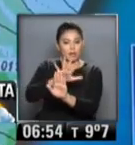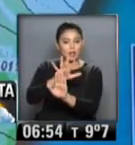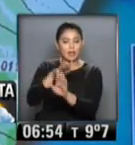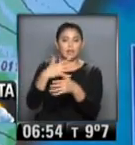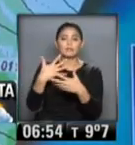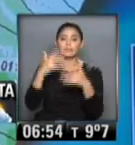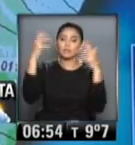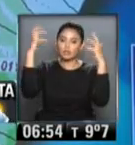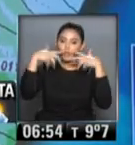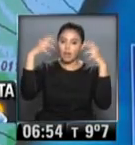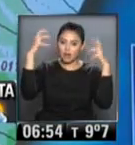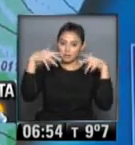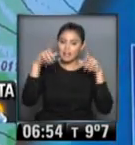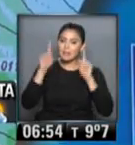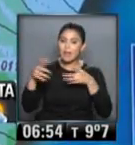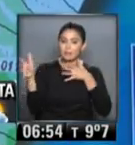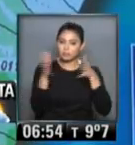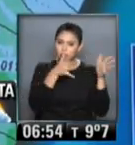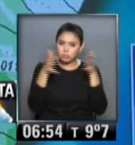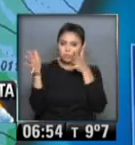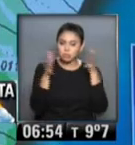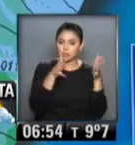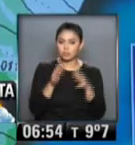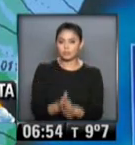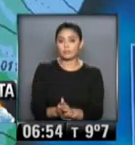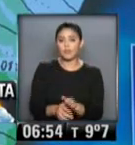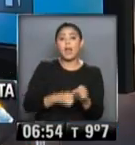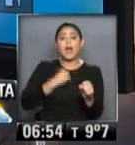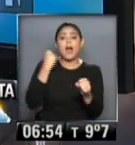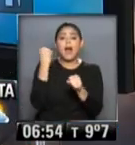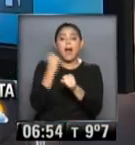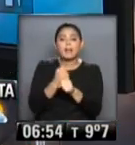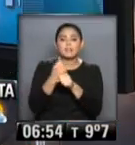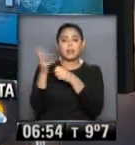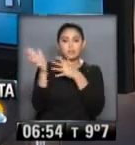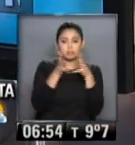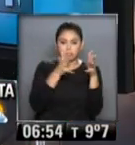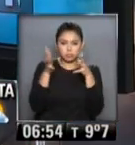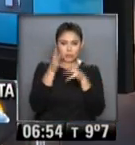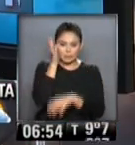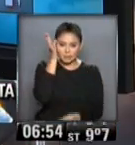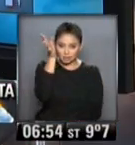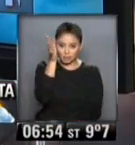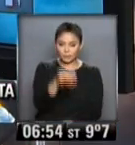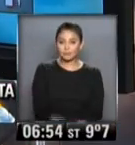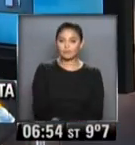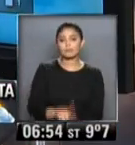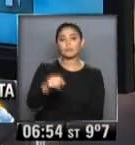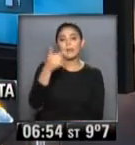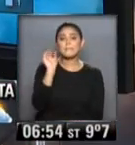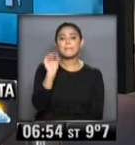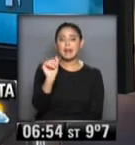de precipitaciones y viento. Hasta probabilidad en Mendoza, San Juan, de viento sonda. Nos vamos al